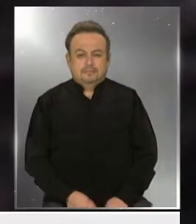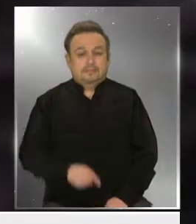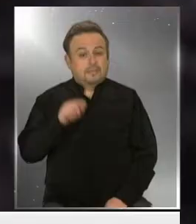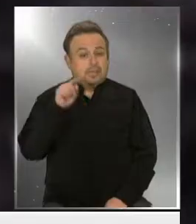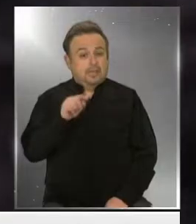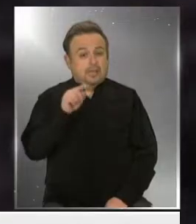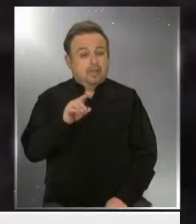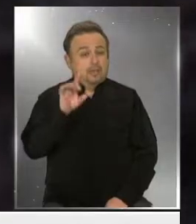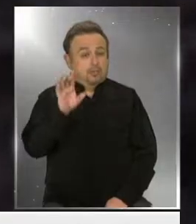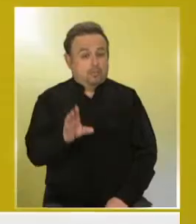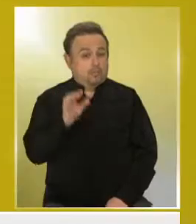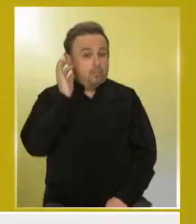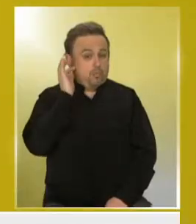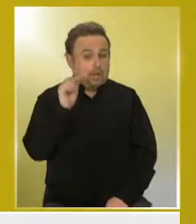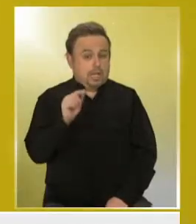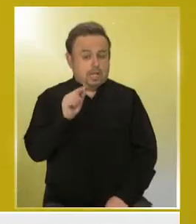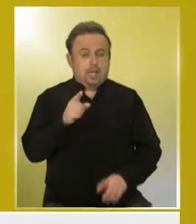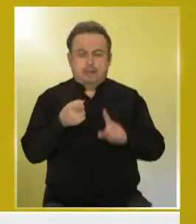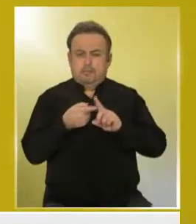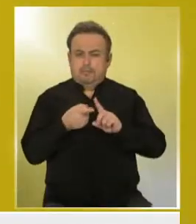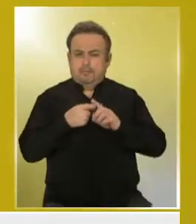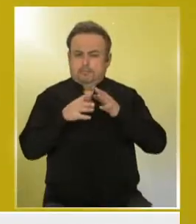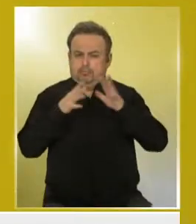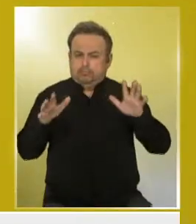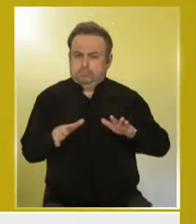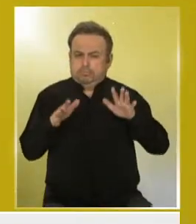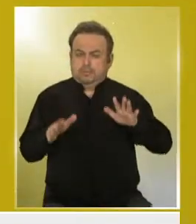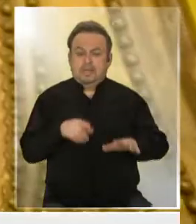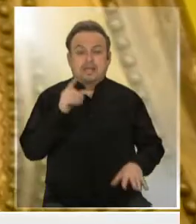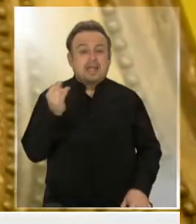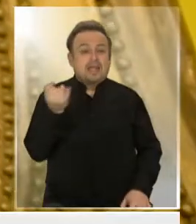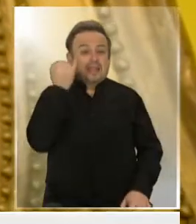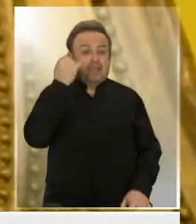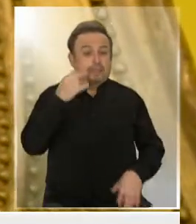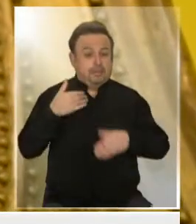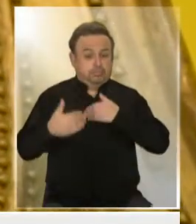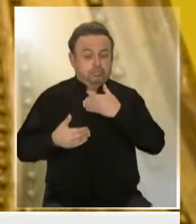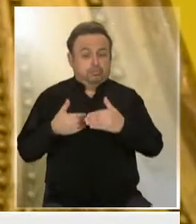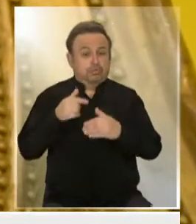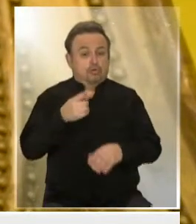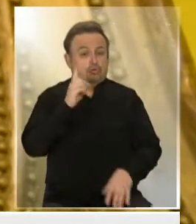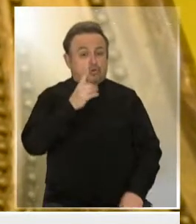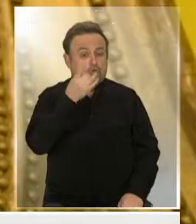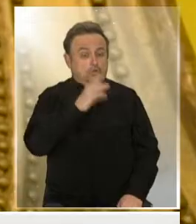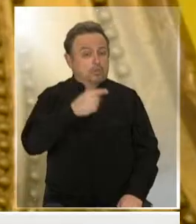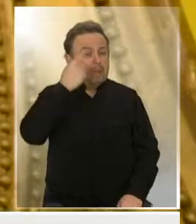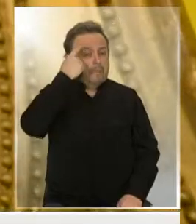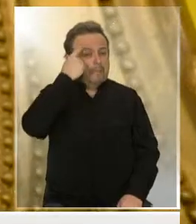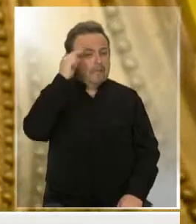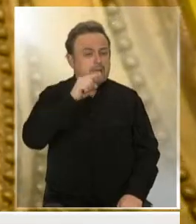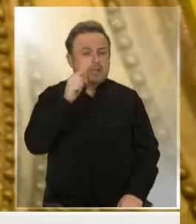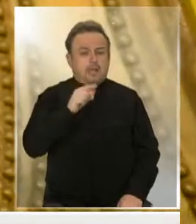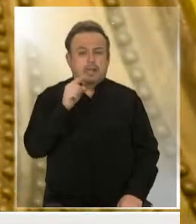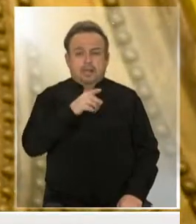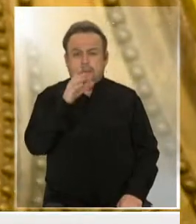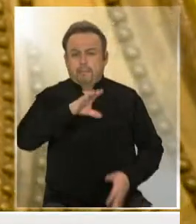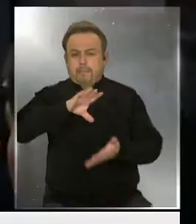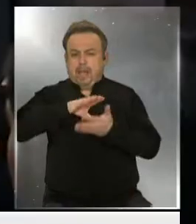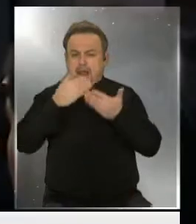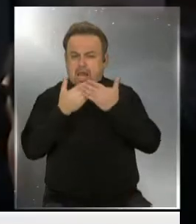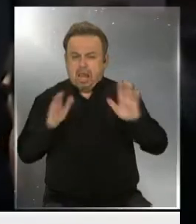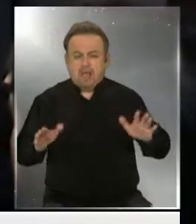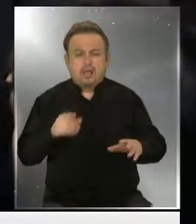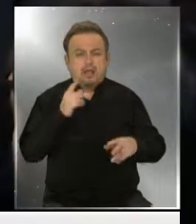Ella fue una de las mujeres que participó activamente durante la independencia, no solo pensando en liberar al país,